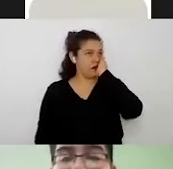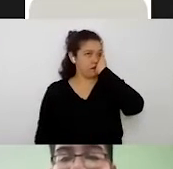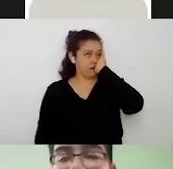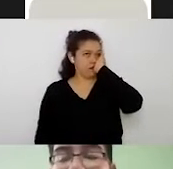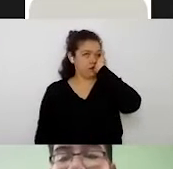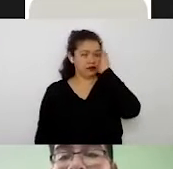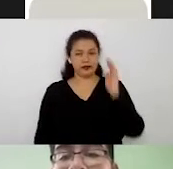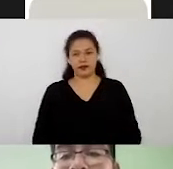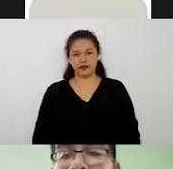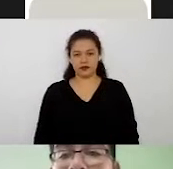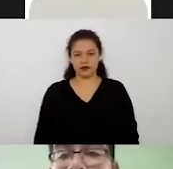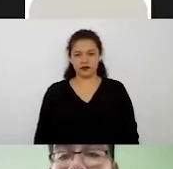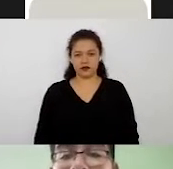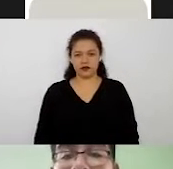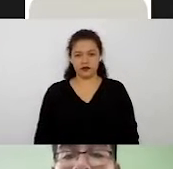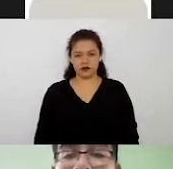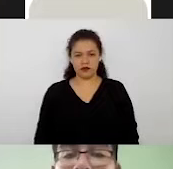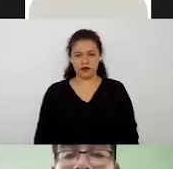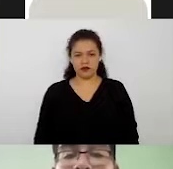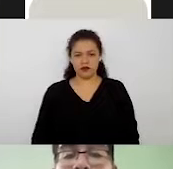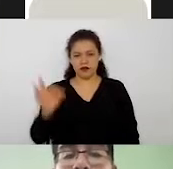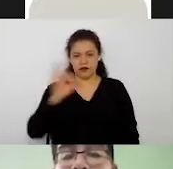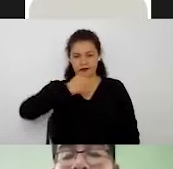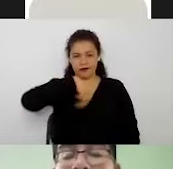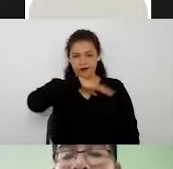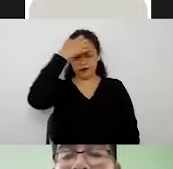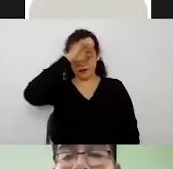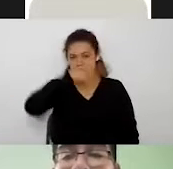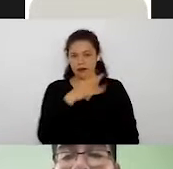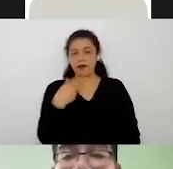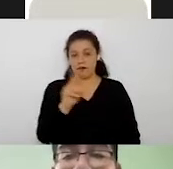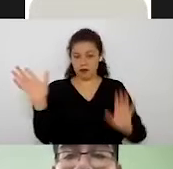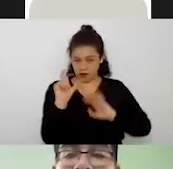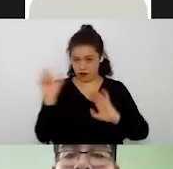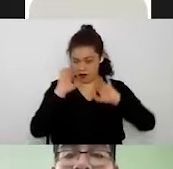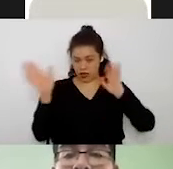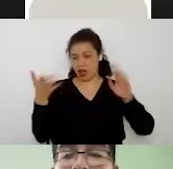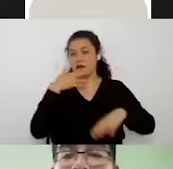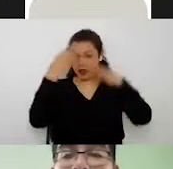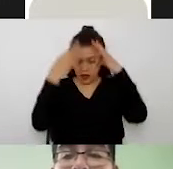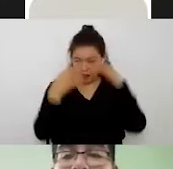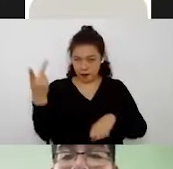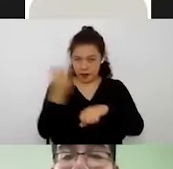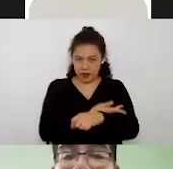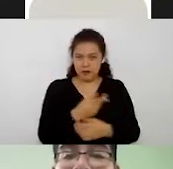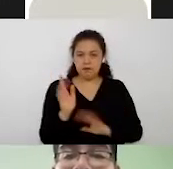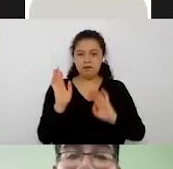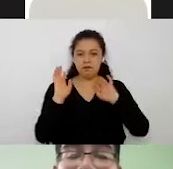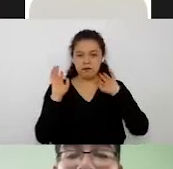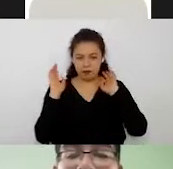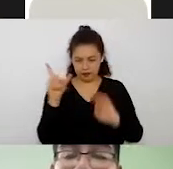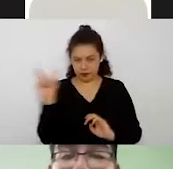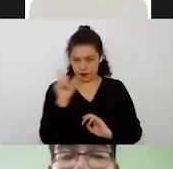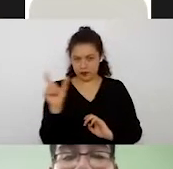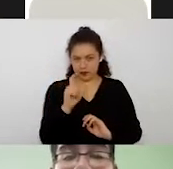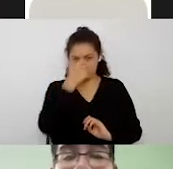en lo que quizás tenemos de experiencia nosotros, pero ya en la situación real y ya en el momento, ya cuando nos pasa a cada uno